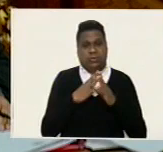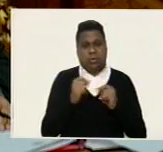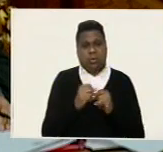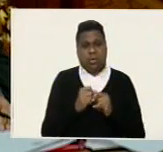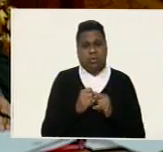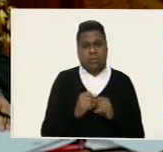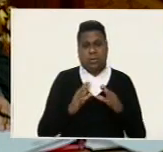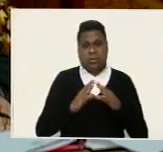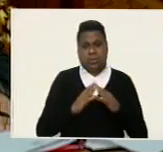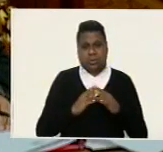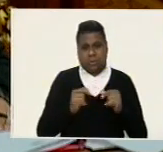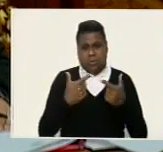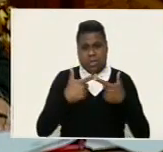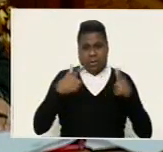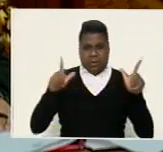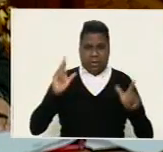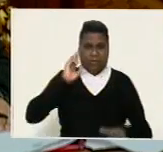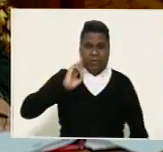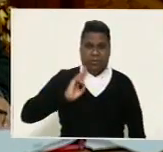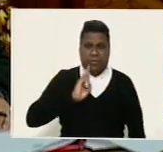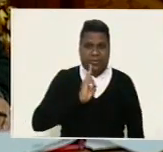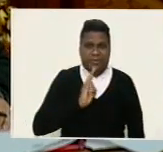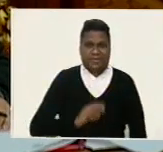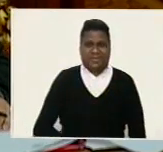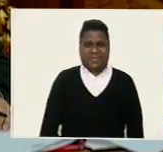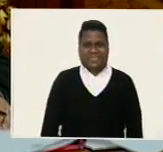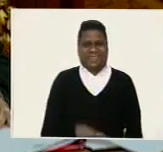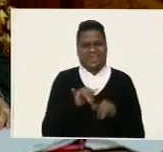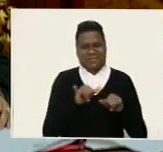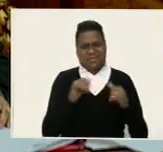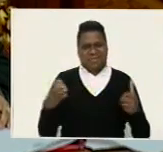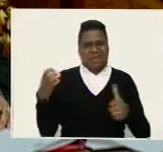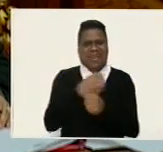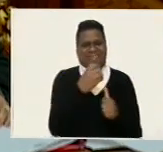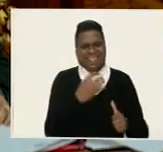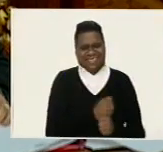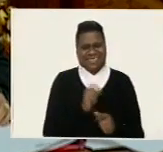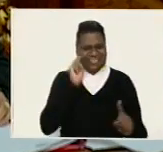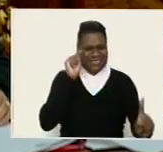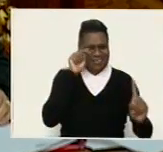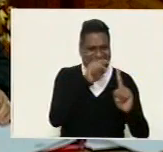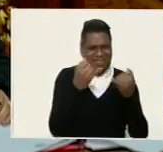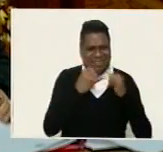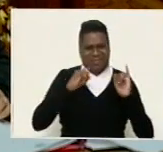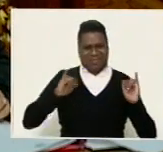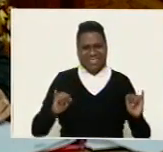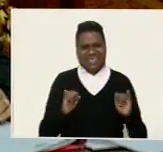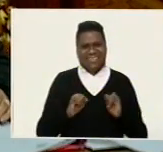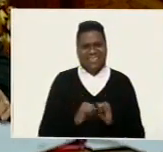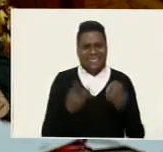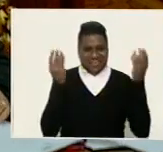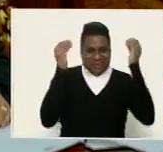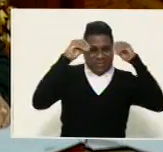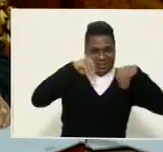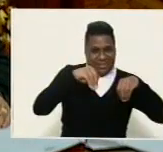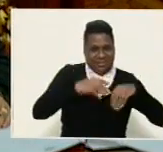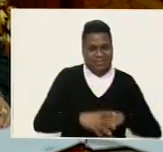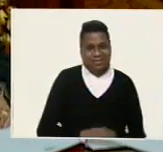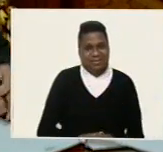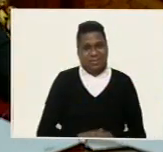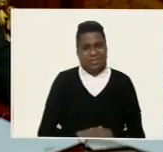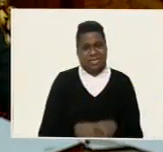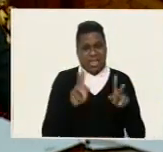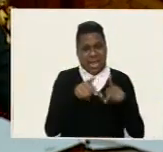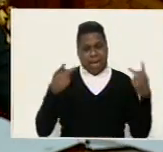fundador, libertador Simón Bolívar, a fin de alcanzar nuestra definitiva independencia, considerando que el Correo